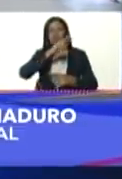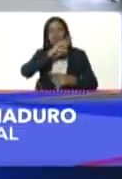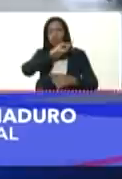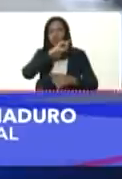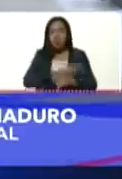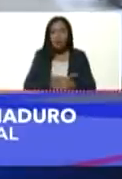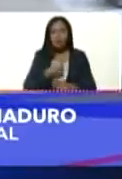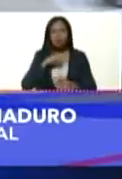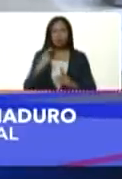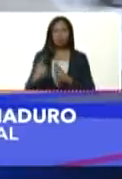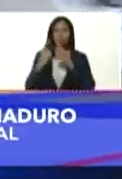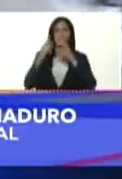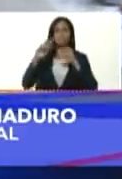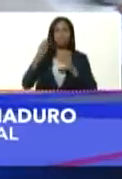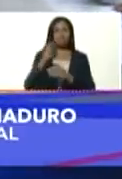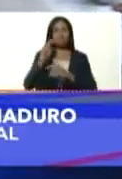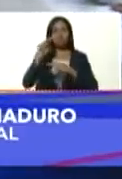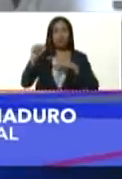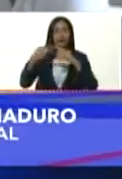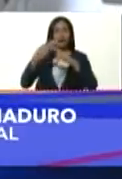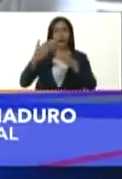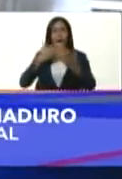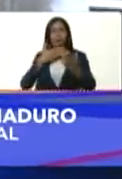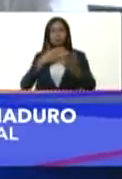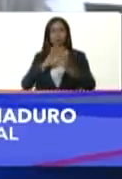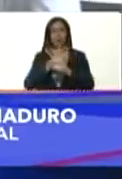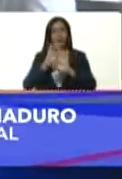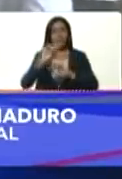hayamos enfrentado nunca antes.